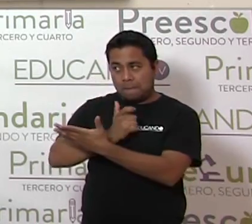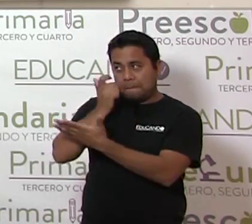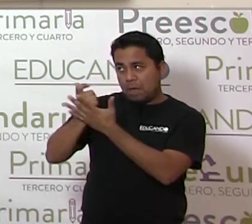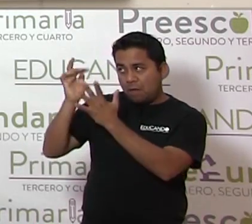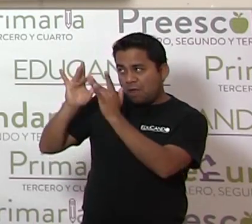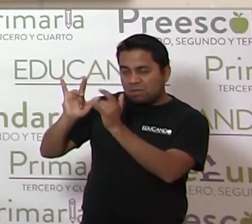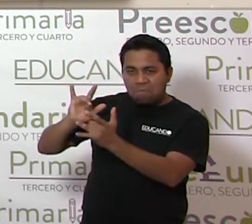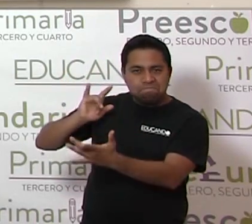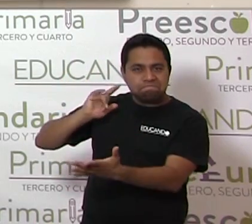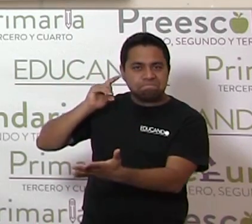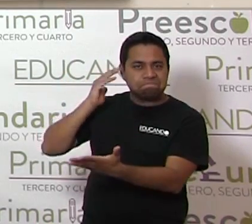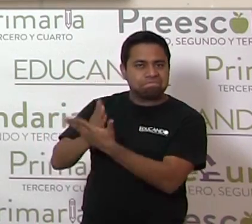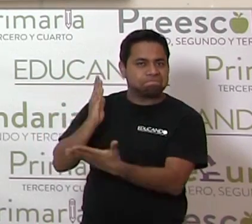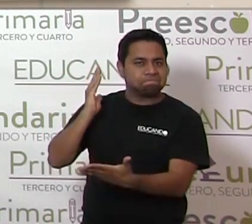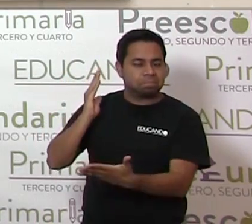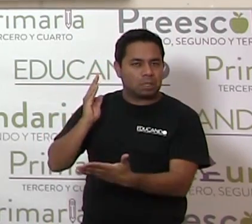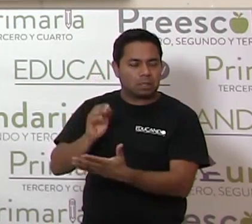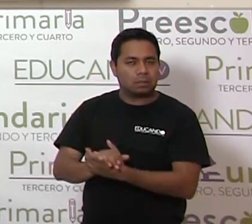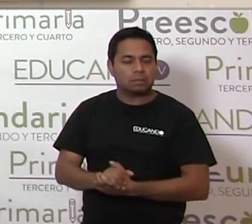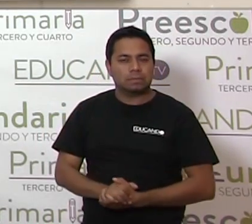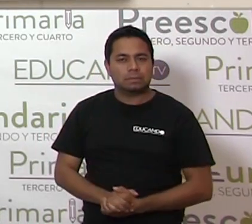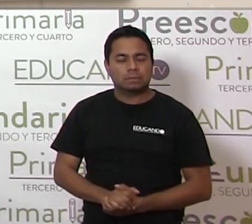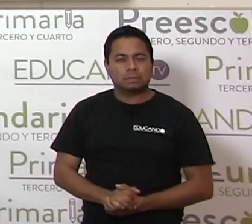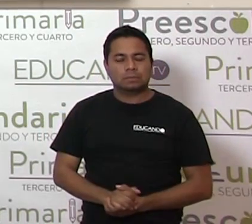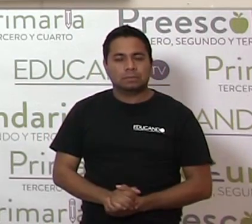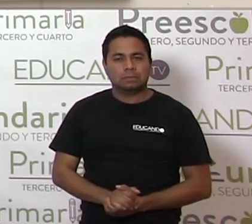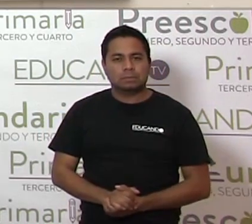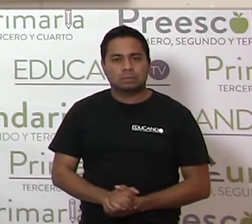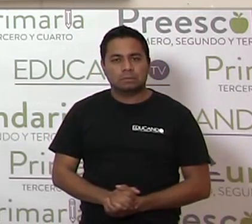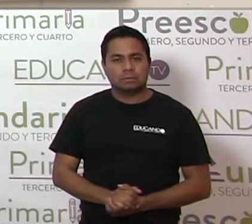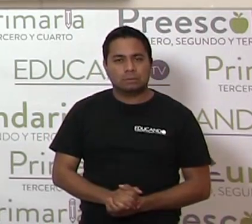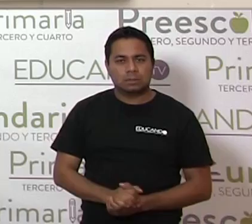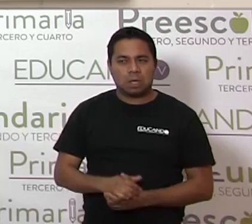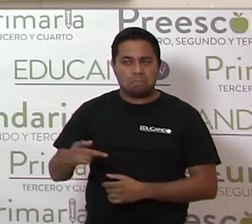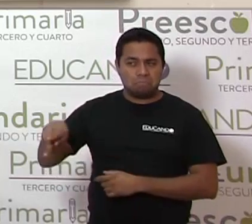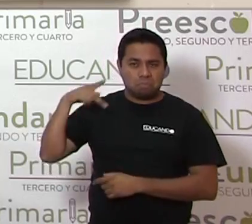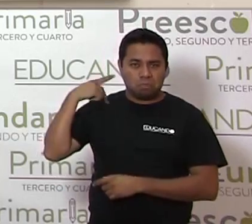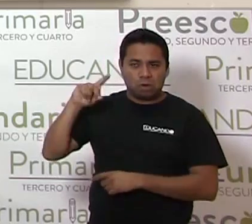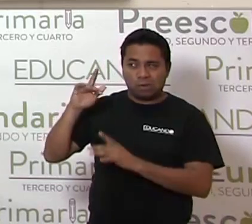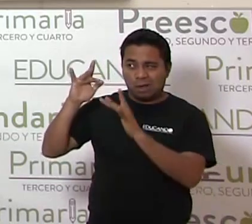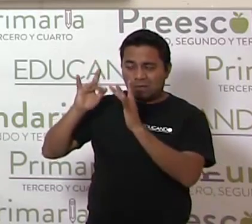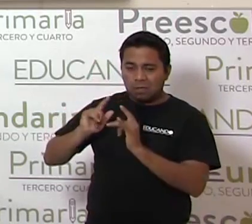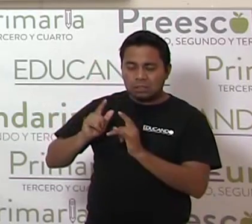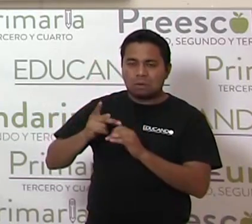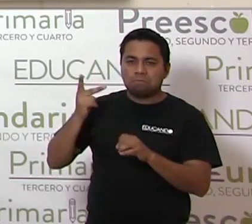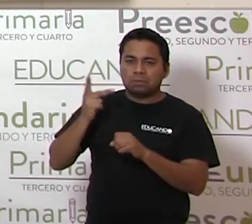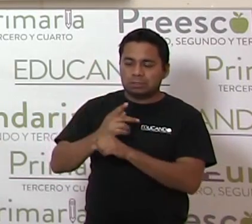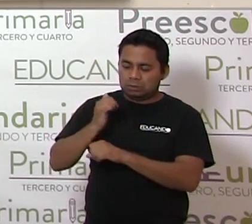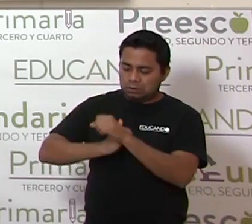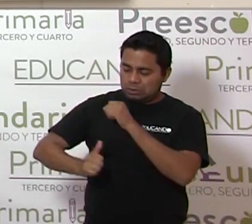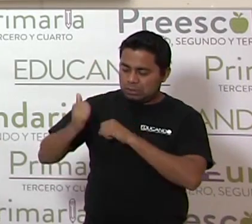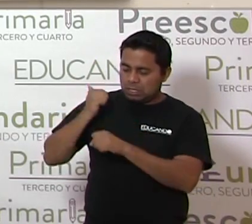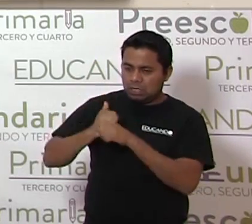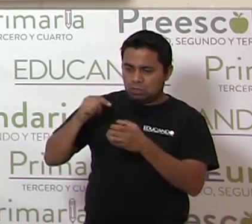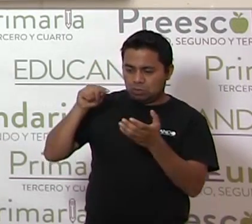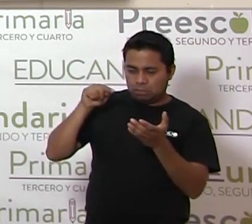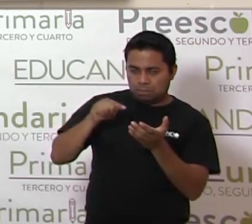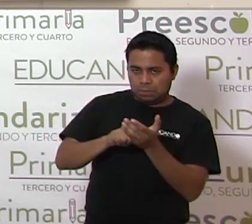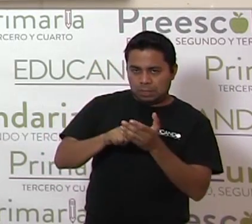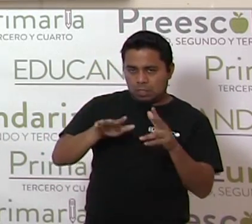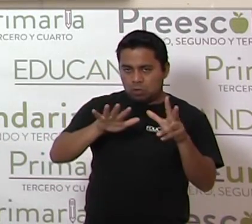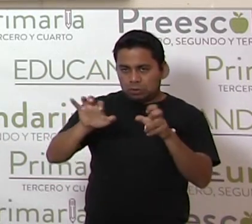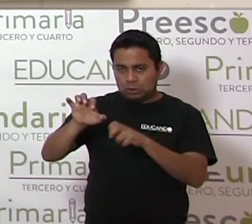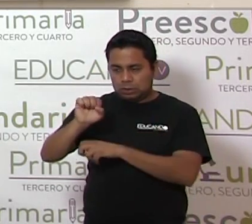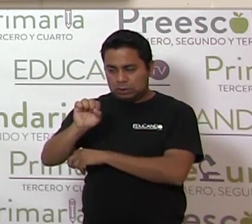Francia. ¿Bien? La batalla de Puebla ocurrió en 1862, pero